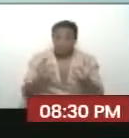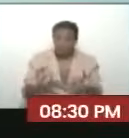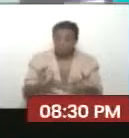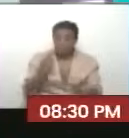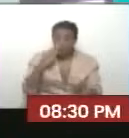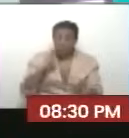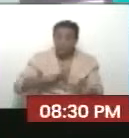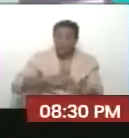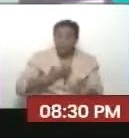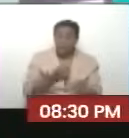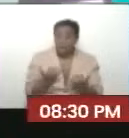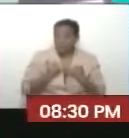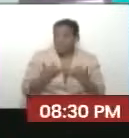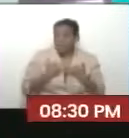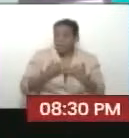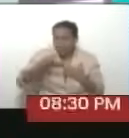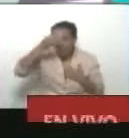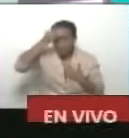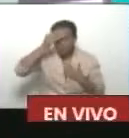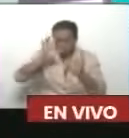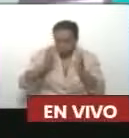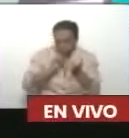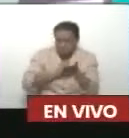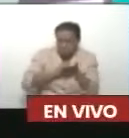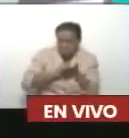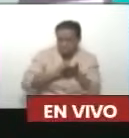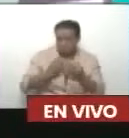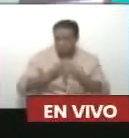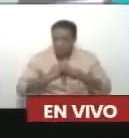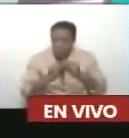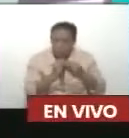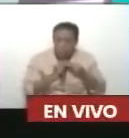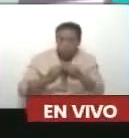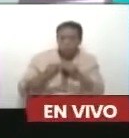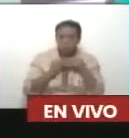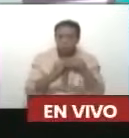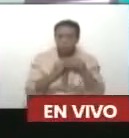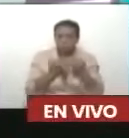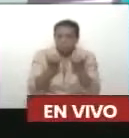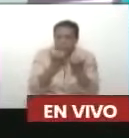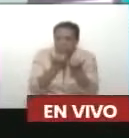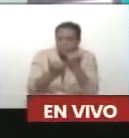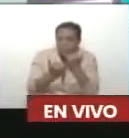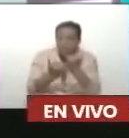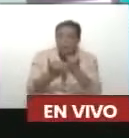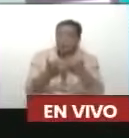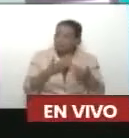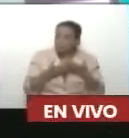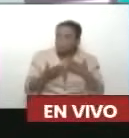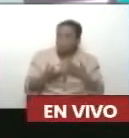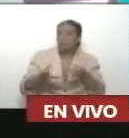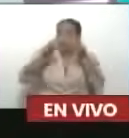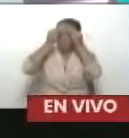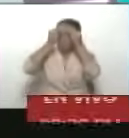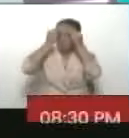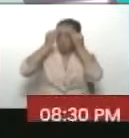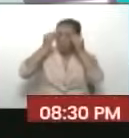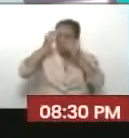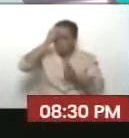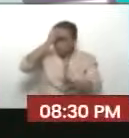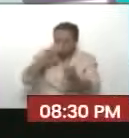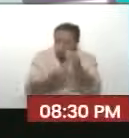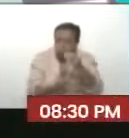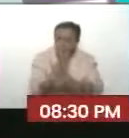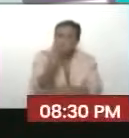para nuestra autoformación y para el fortalecimiento de un pensamiento